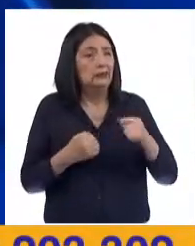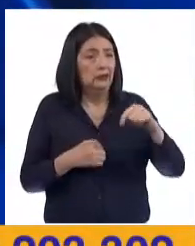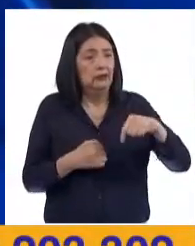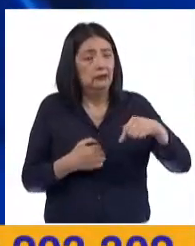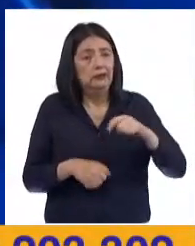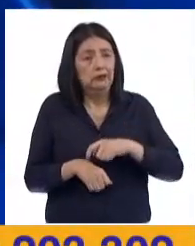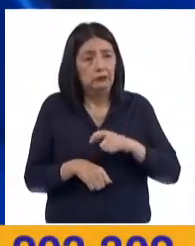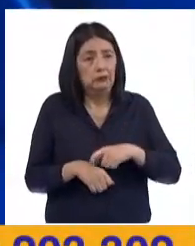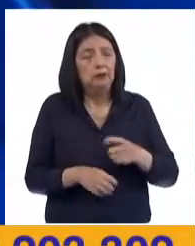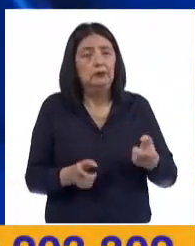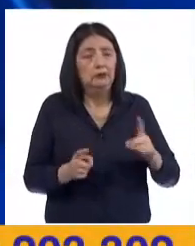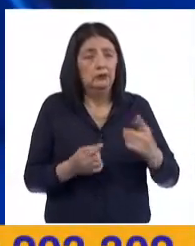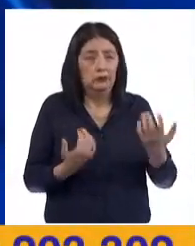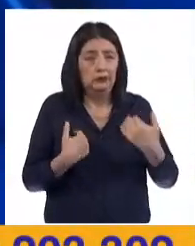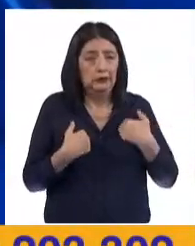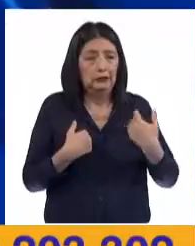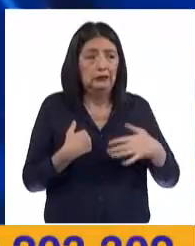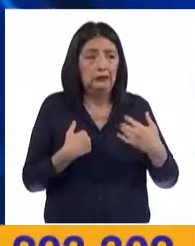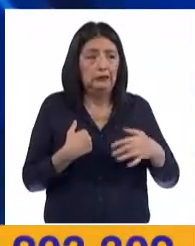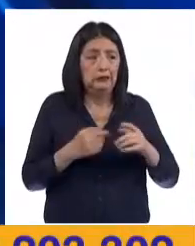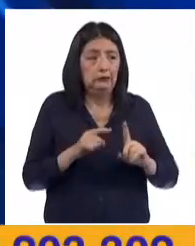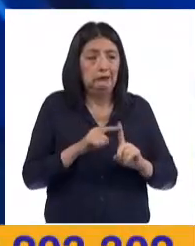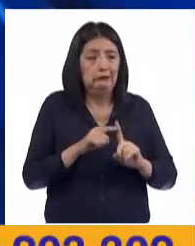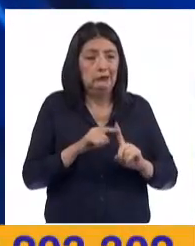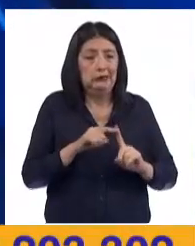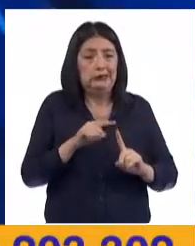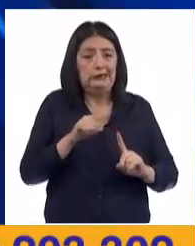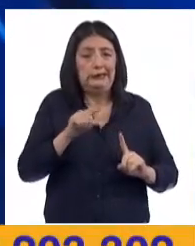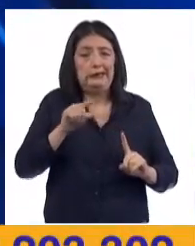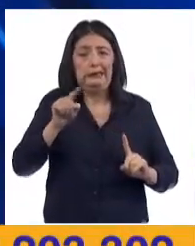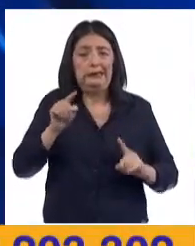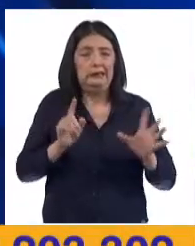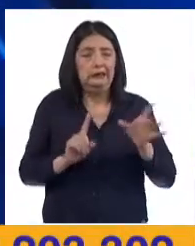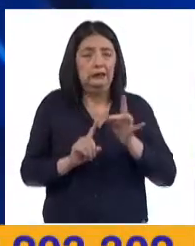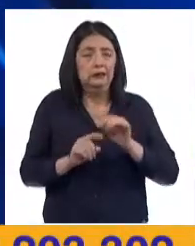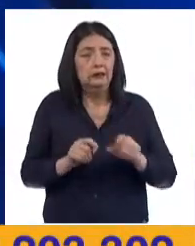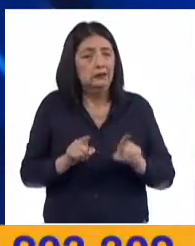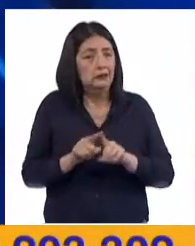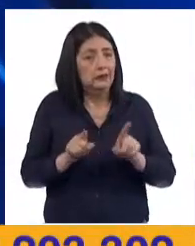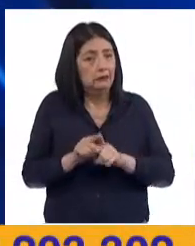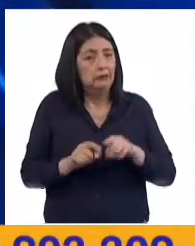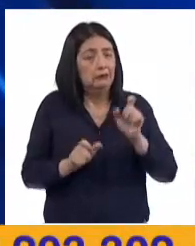estos momentos, justo cuando tenemos picos altísimos de contagios y de fallecidos, como ya lo hemos escuchado.